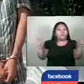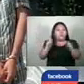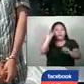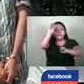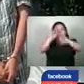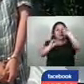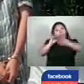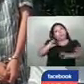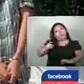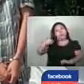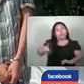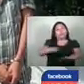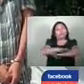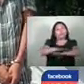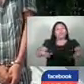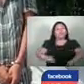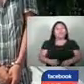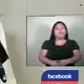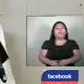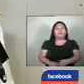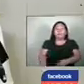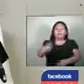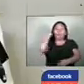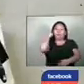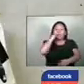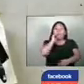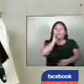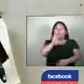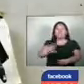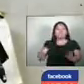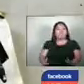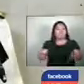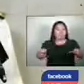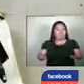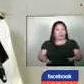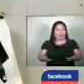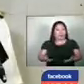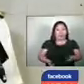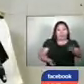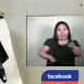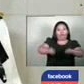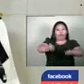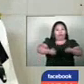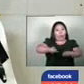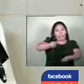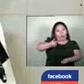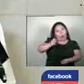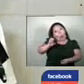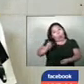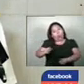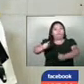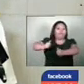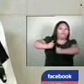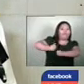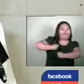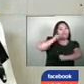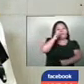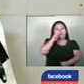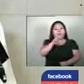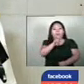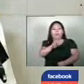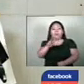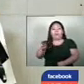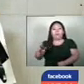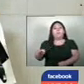y de fin de año. Otro aspecto bien importante son la cantidad de patrullajes que se hicieron y el apoyo que se dio